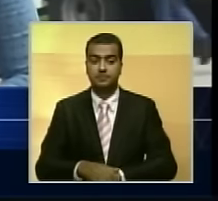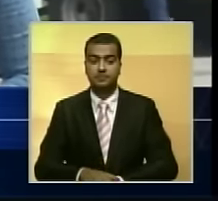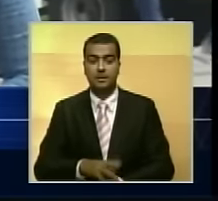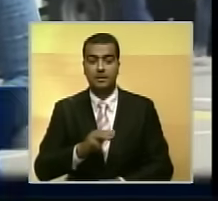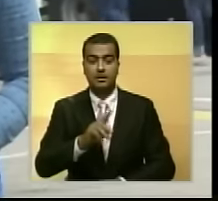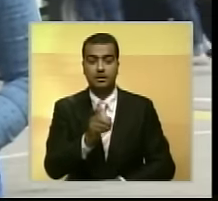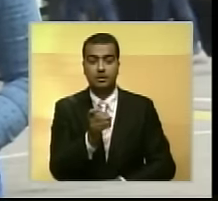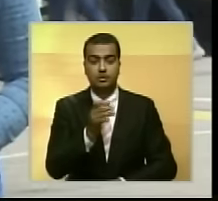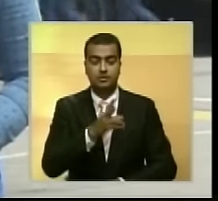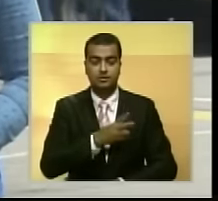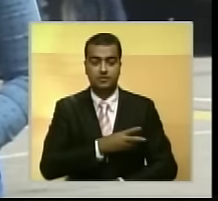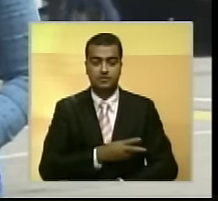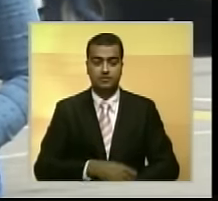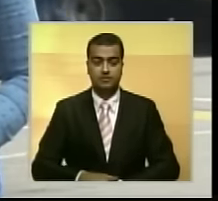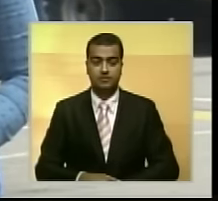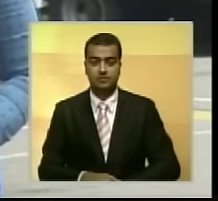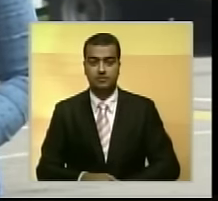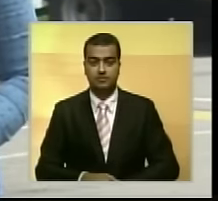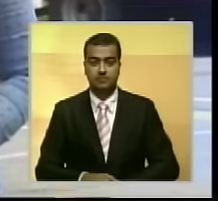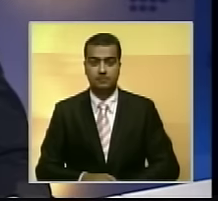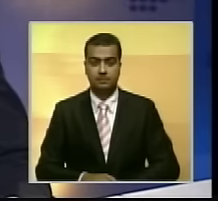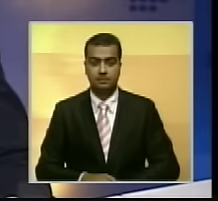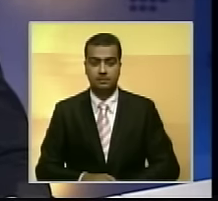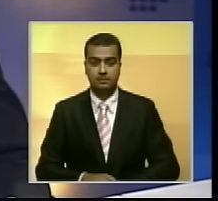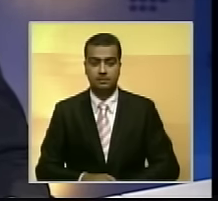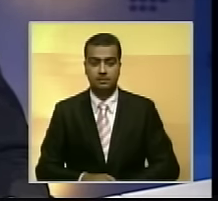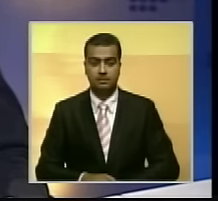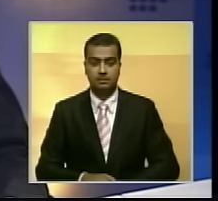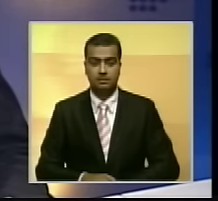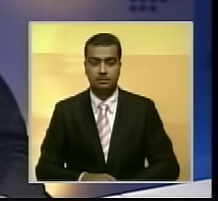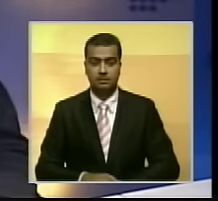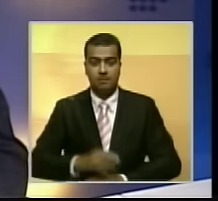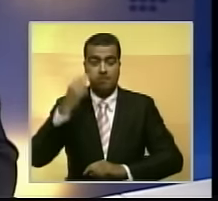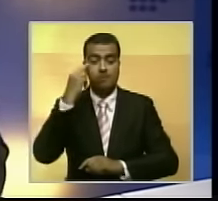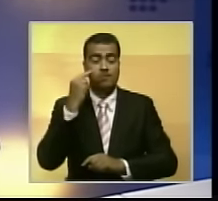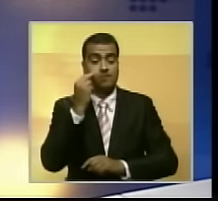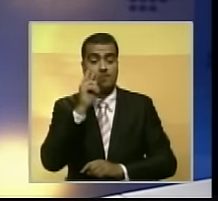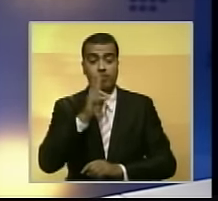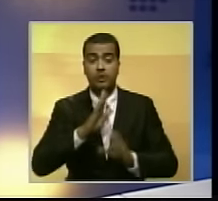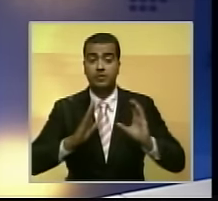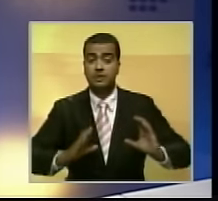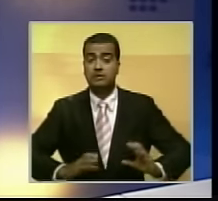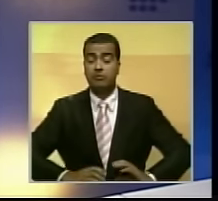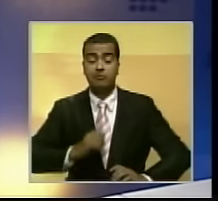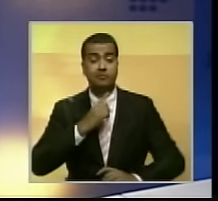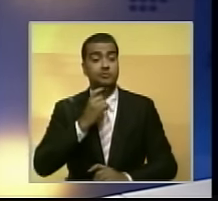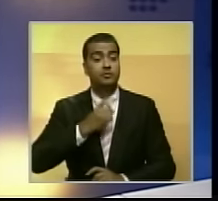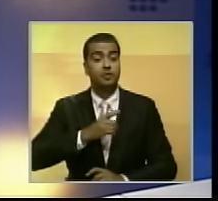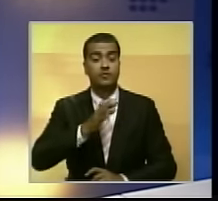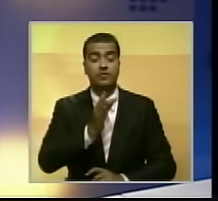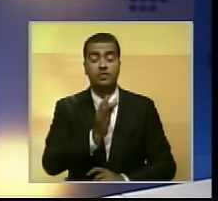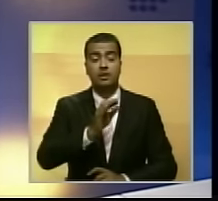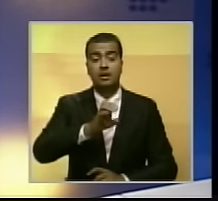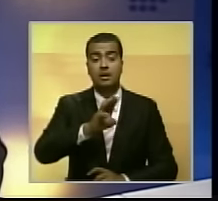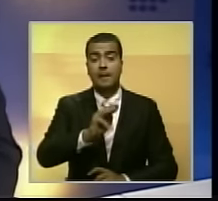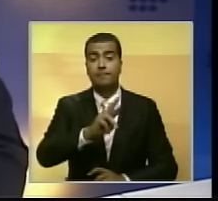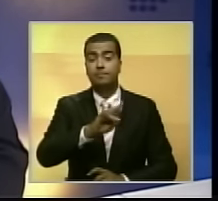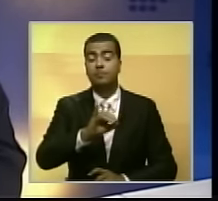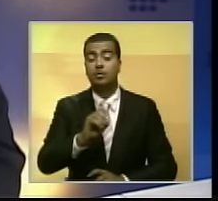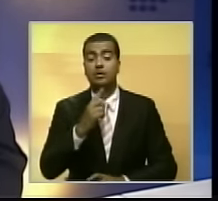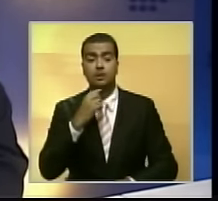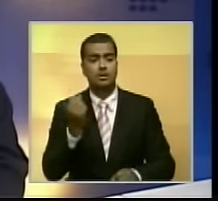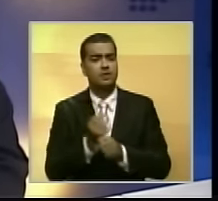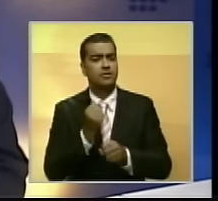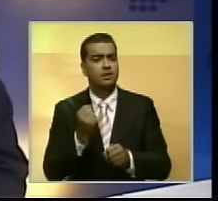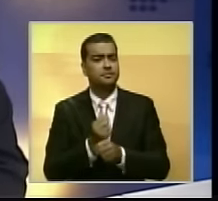En Táchira, Marine Glot, Noticiero Venevisión. En el estado Bolívar fue localizado el cuerpo sin vida de Francisco Elías Moreno, quien se